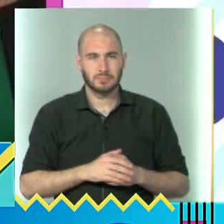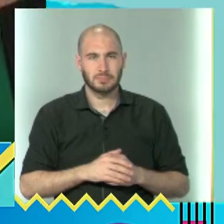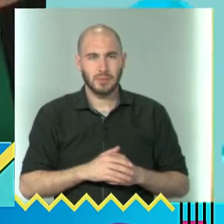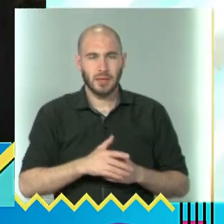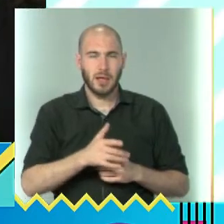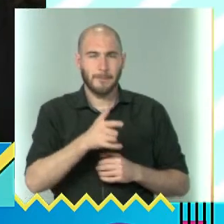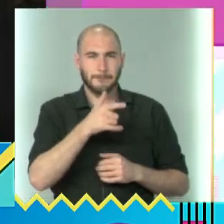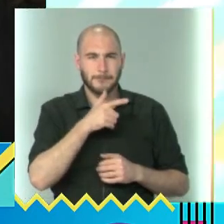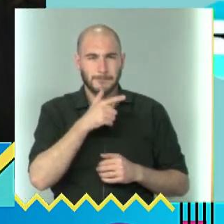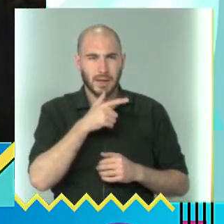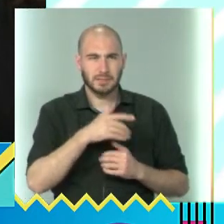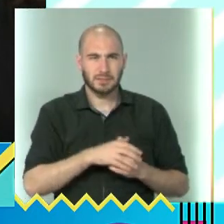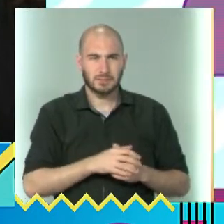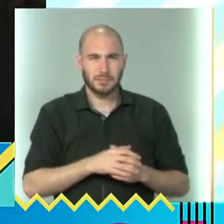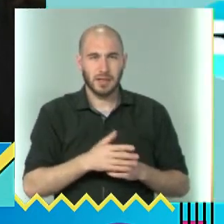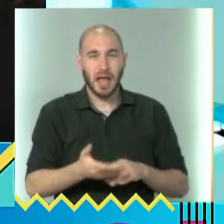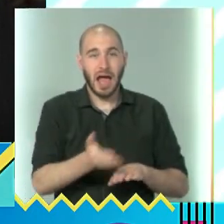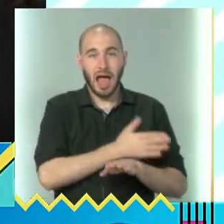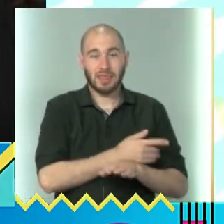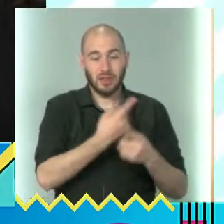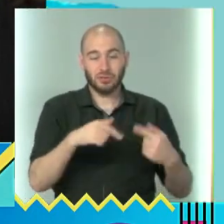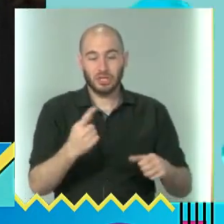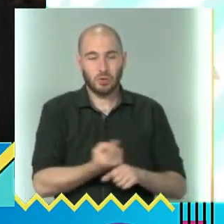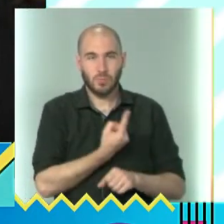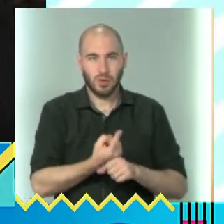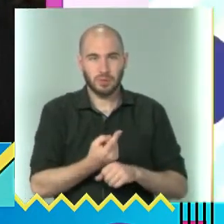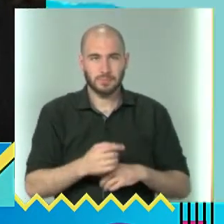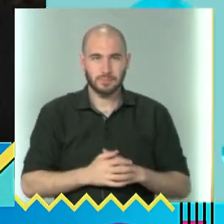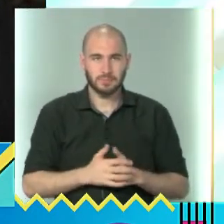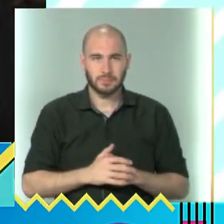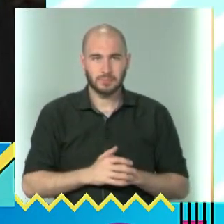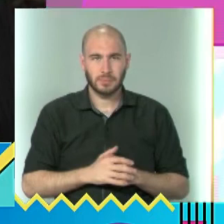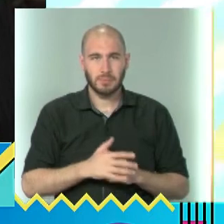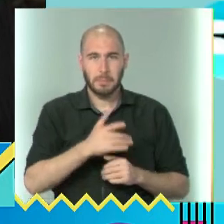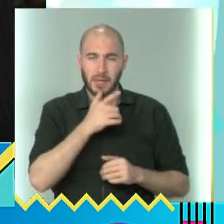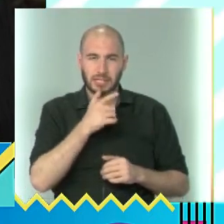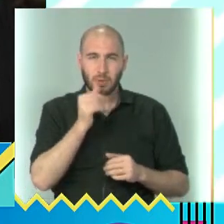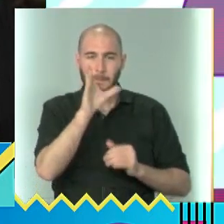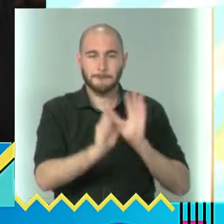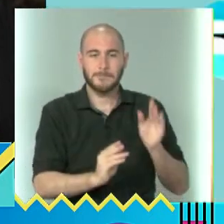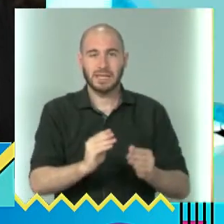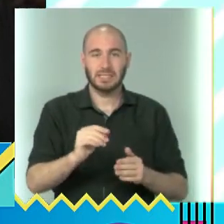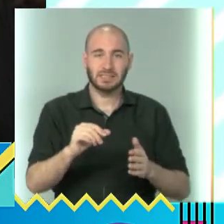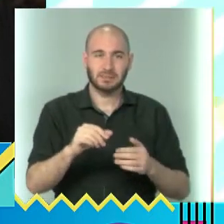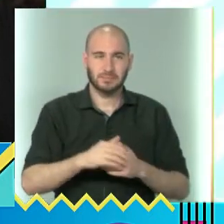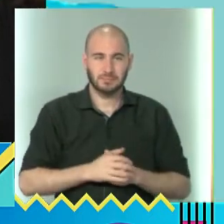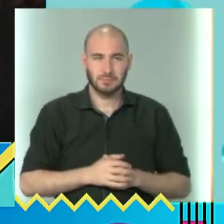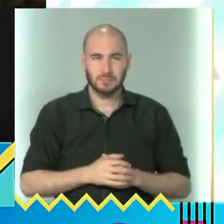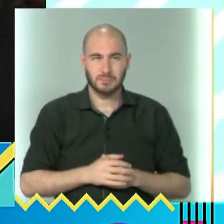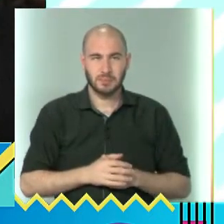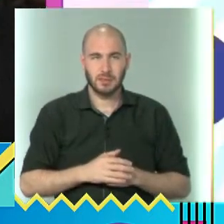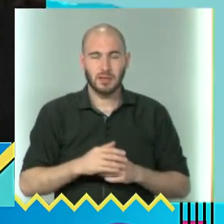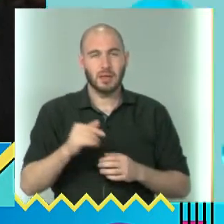Pareciera que nunca, no podés preceder al fenómeno. Y supongo que si en los países centrales